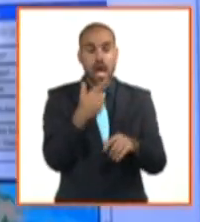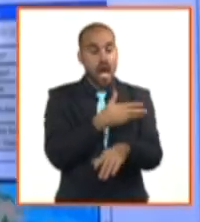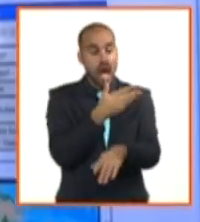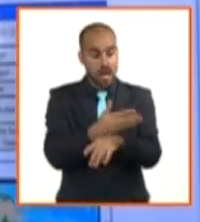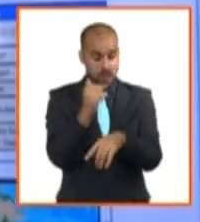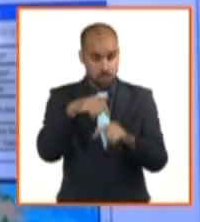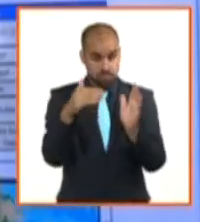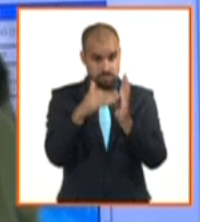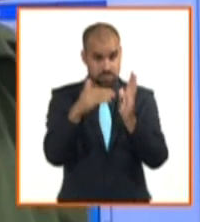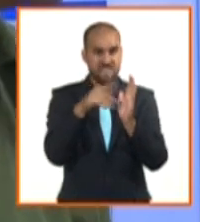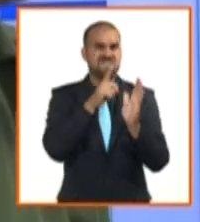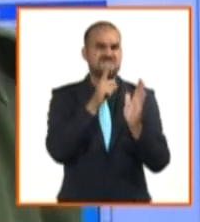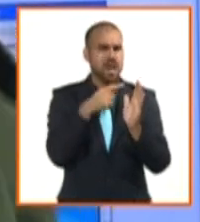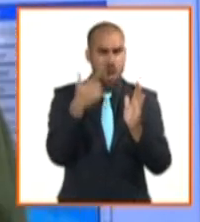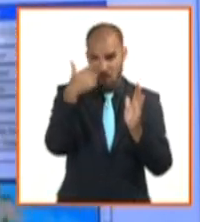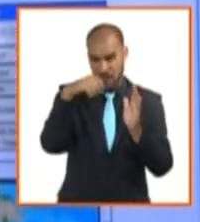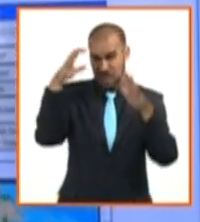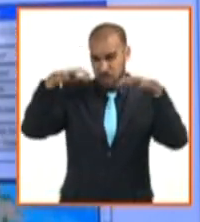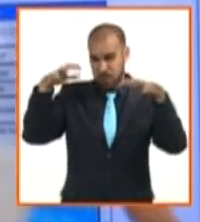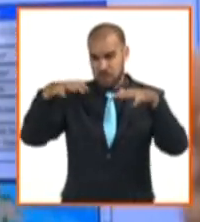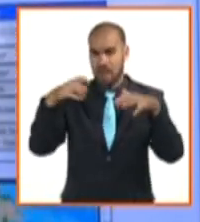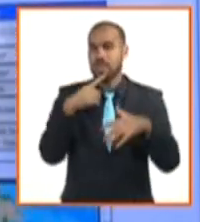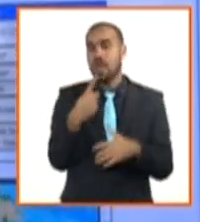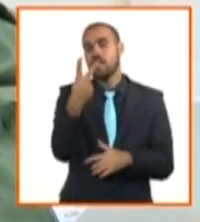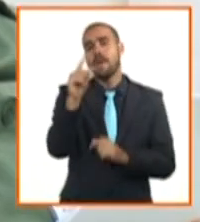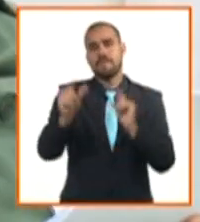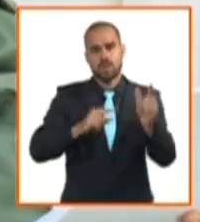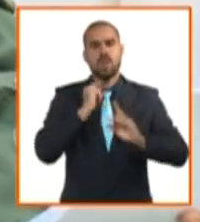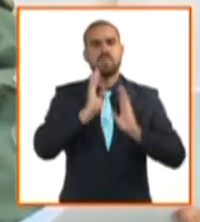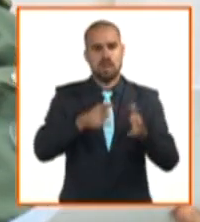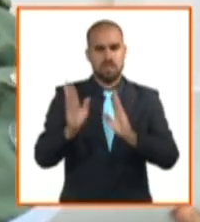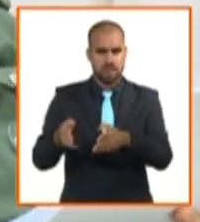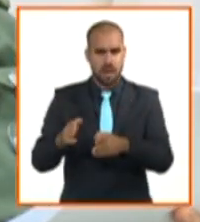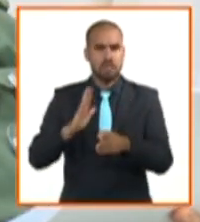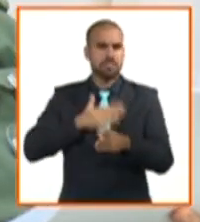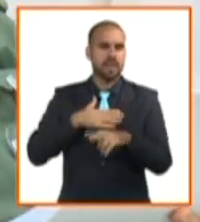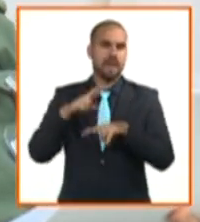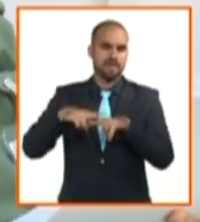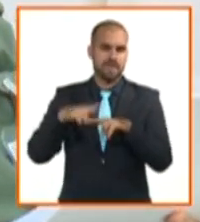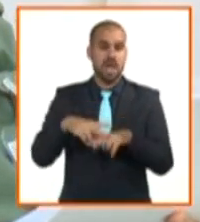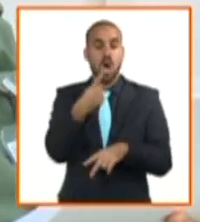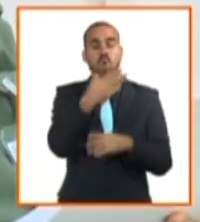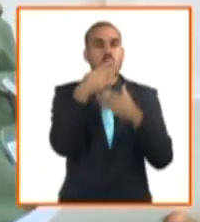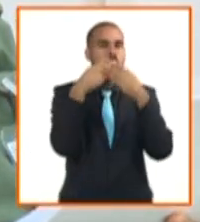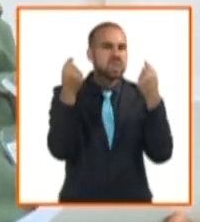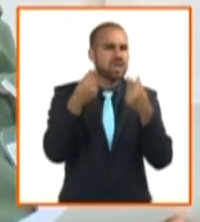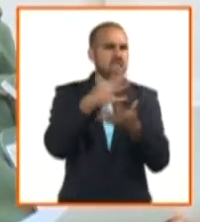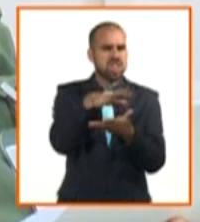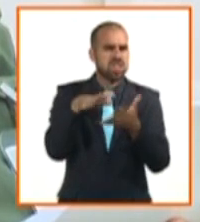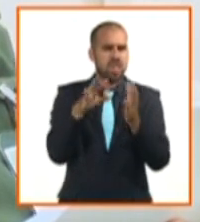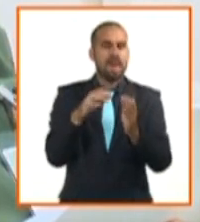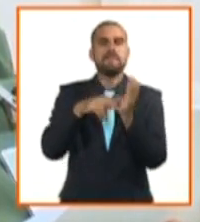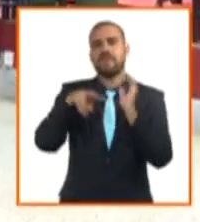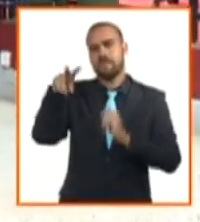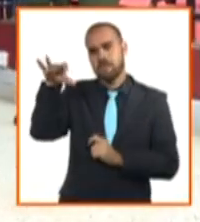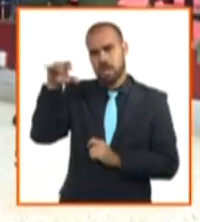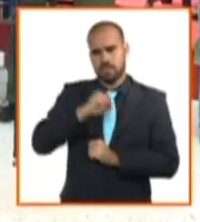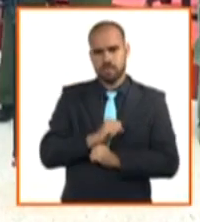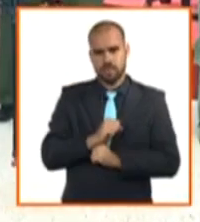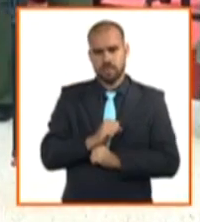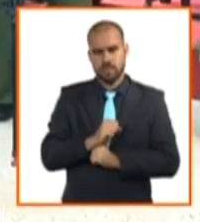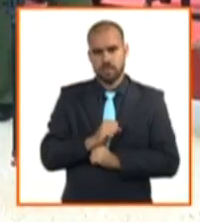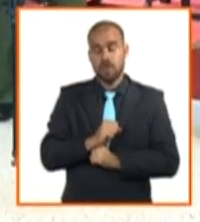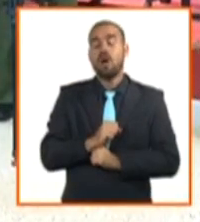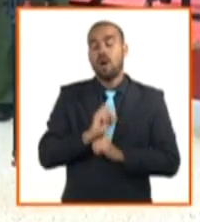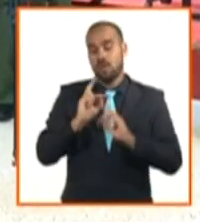del fenómeno habían dos personas fallecidas en la habana y una desaparecida en final del río e insistió que el llamado es a